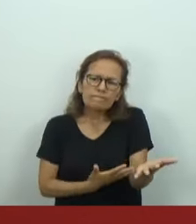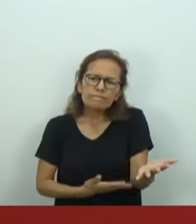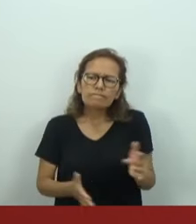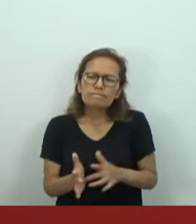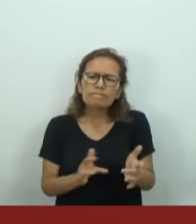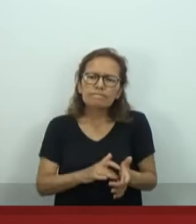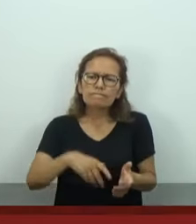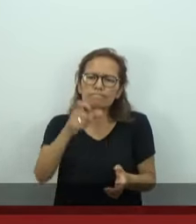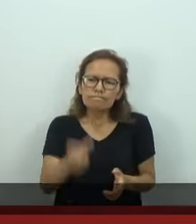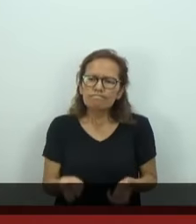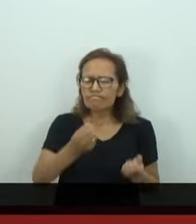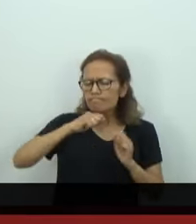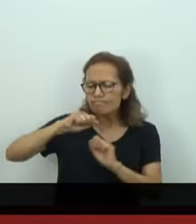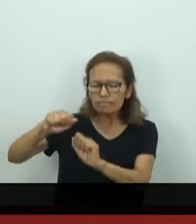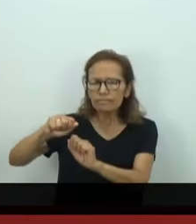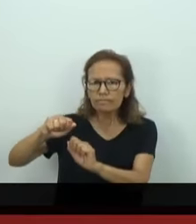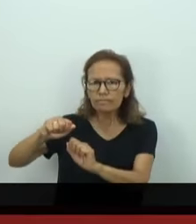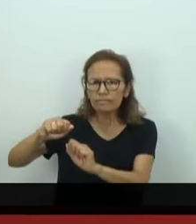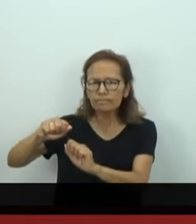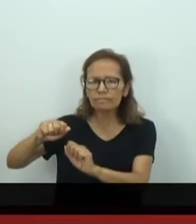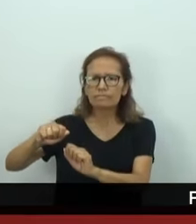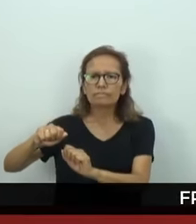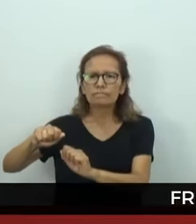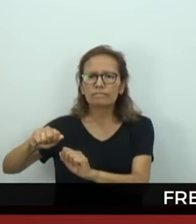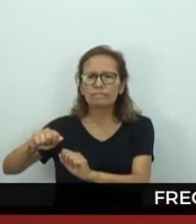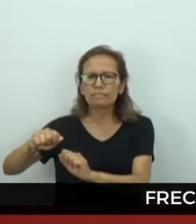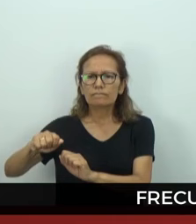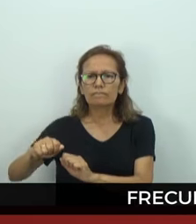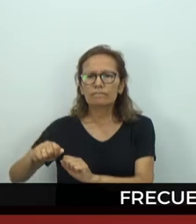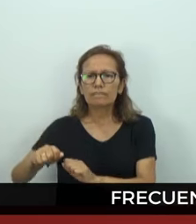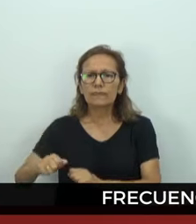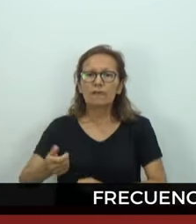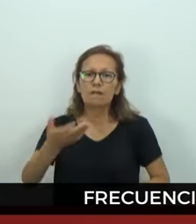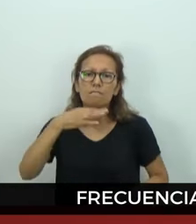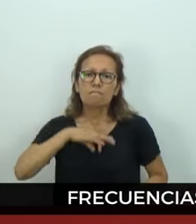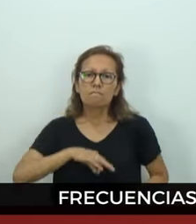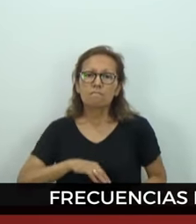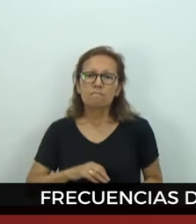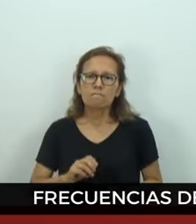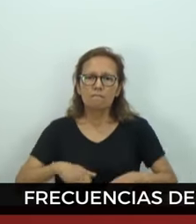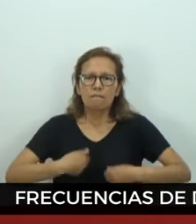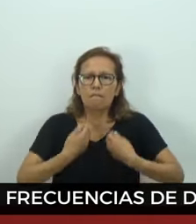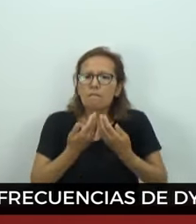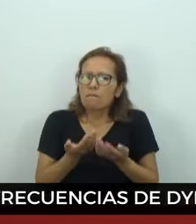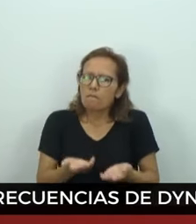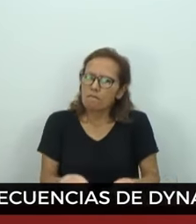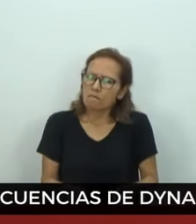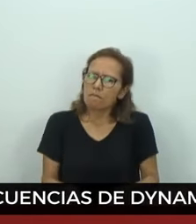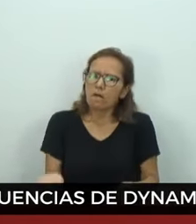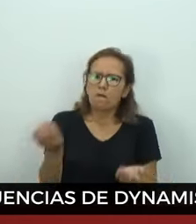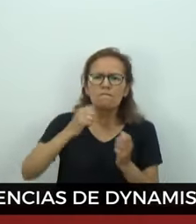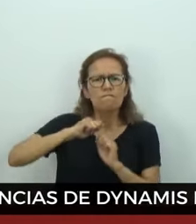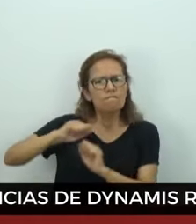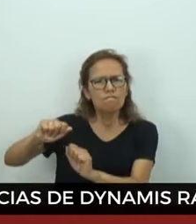pacto, y el que ofrenda o blasfeme al Espíritu de